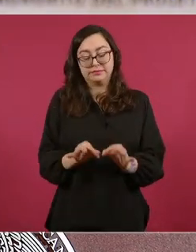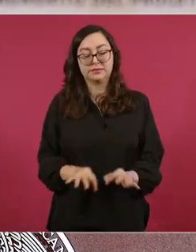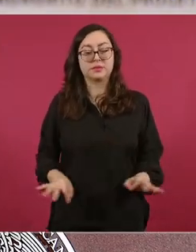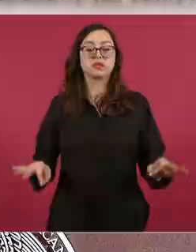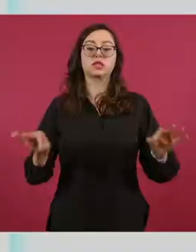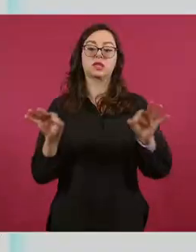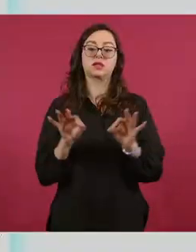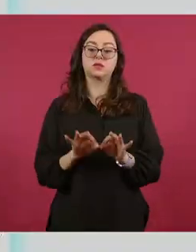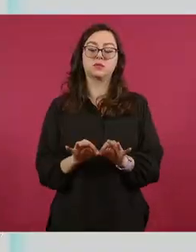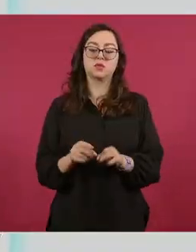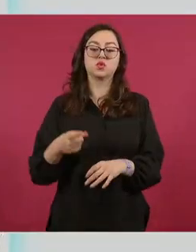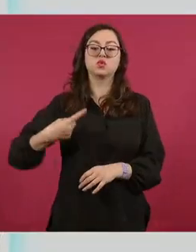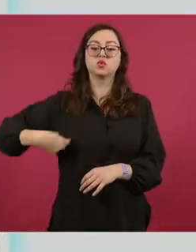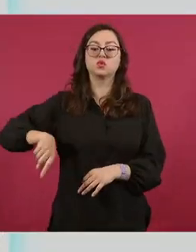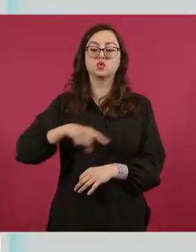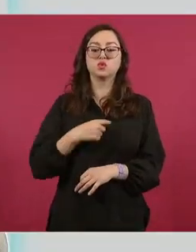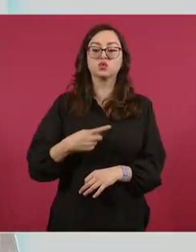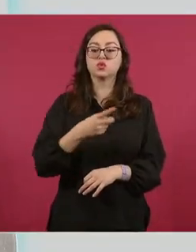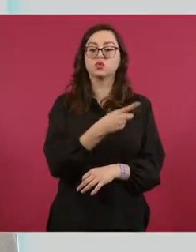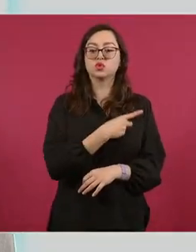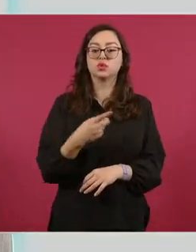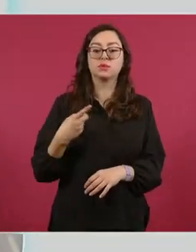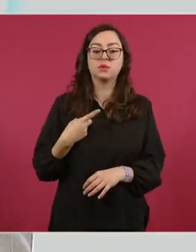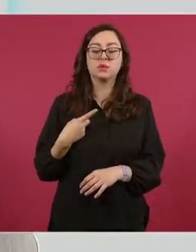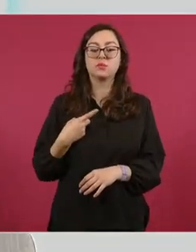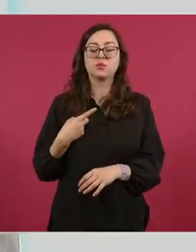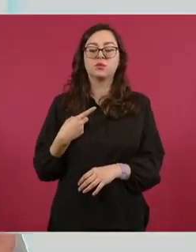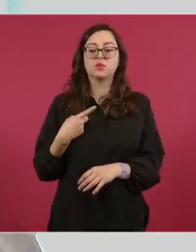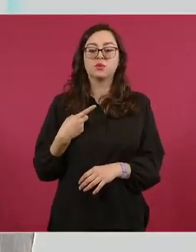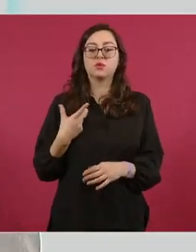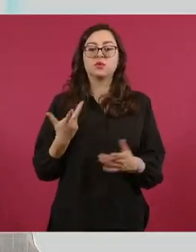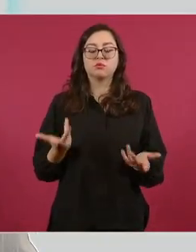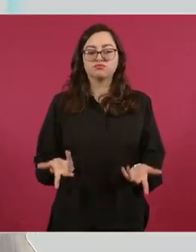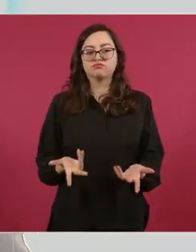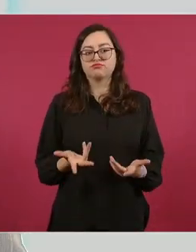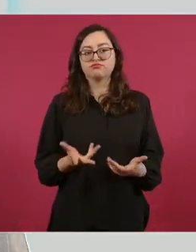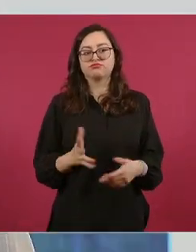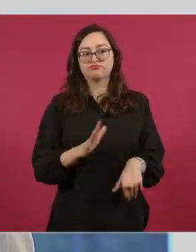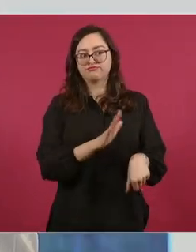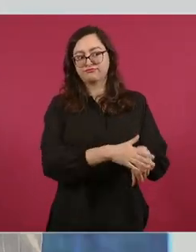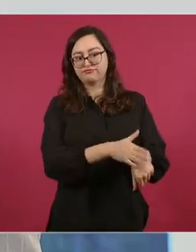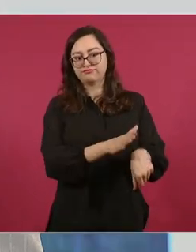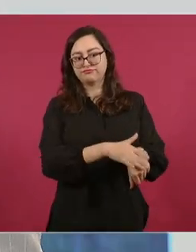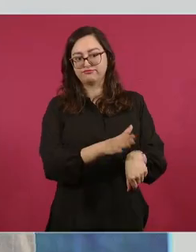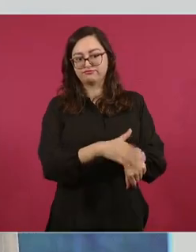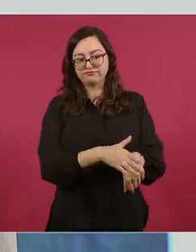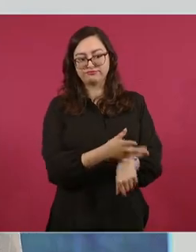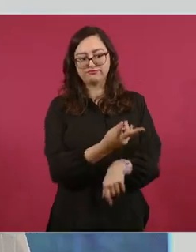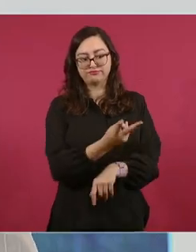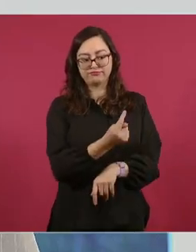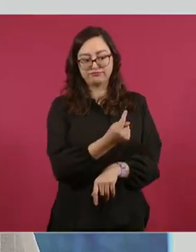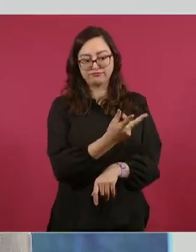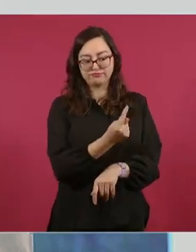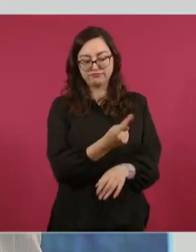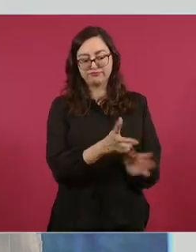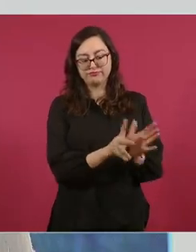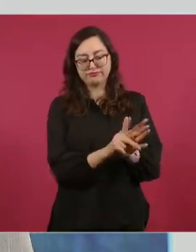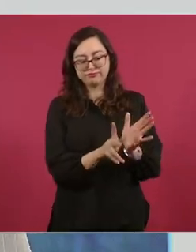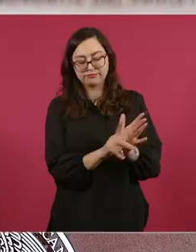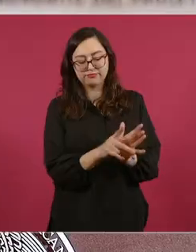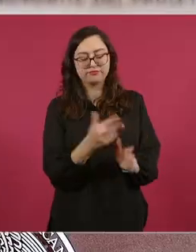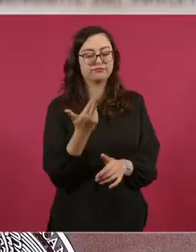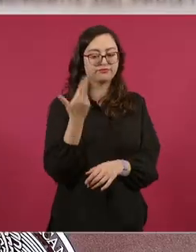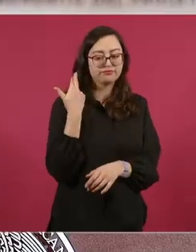nos obliga a, una vez más, hacer un llamado a los medios de comunicación, a los